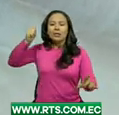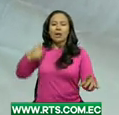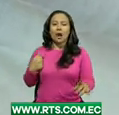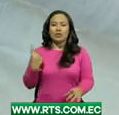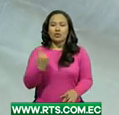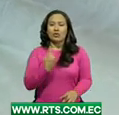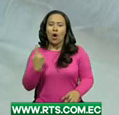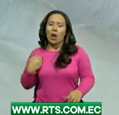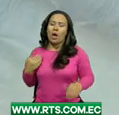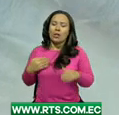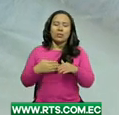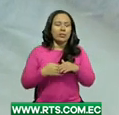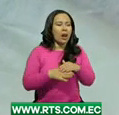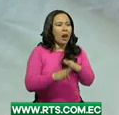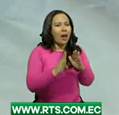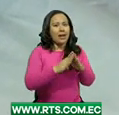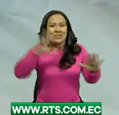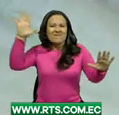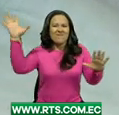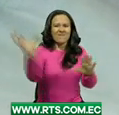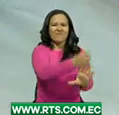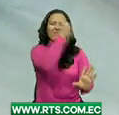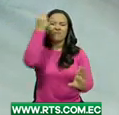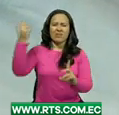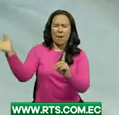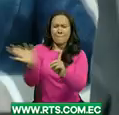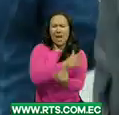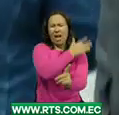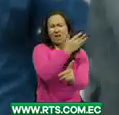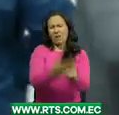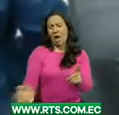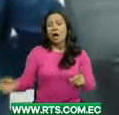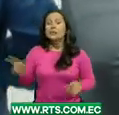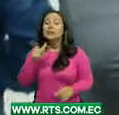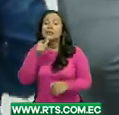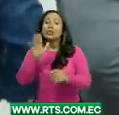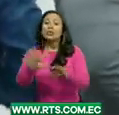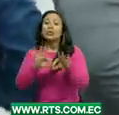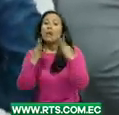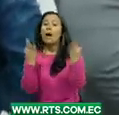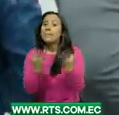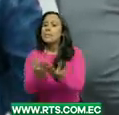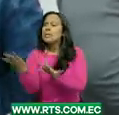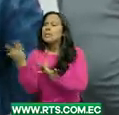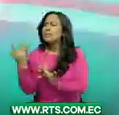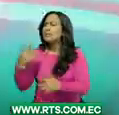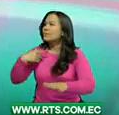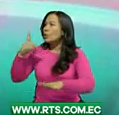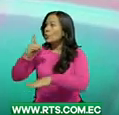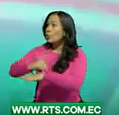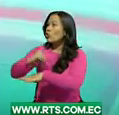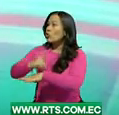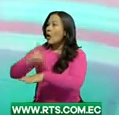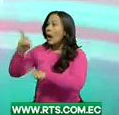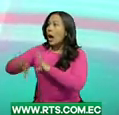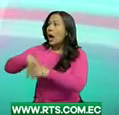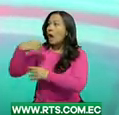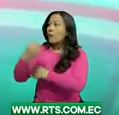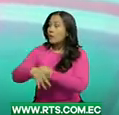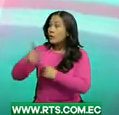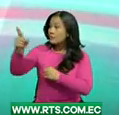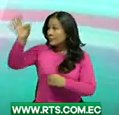yo llegaba justo a la casa, me encontró y ahí fue donde me agredió. Familiares de la joven mujer esperaban el dictamen médico en las afueras de la casa de